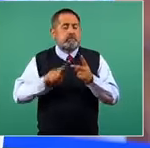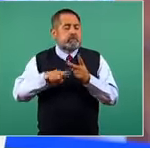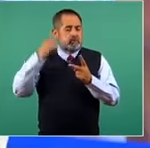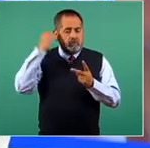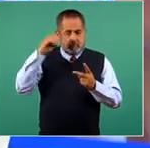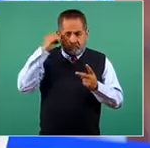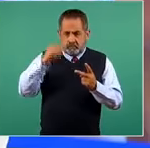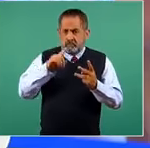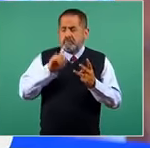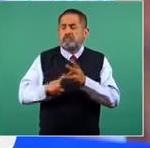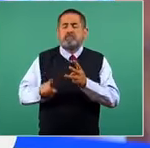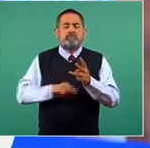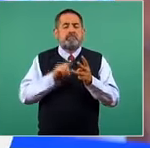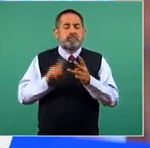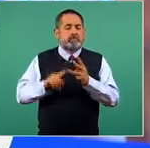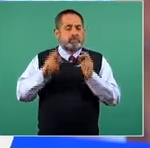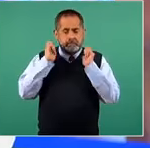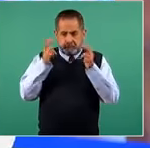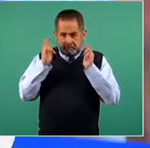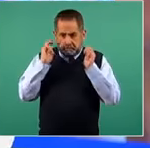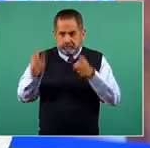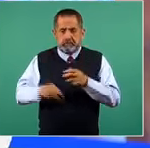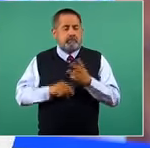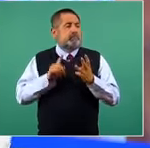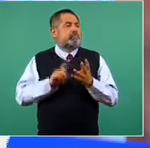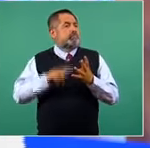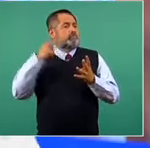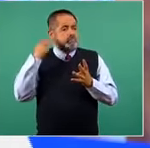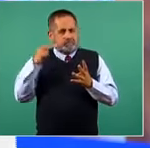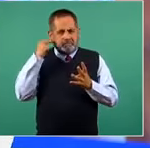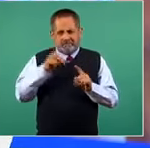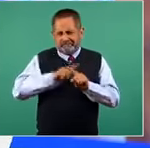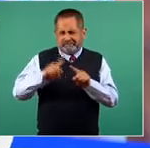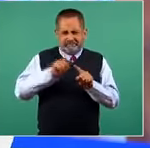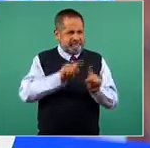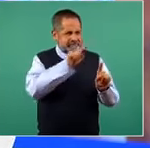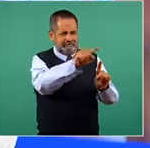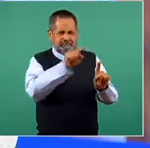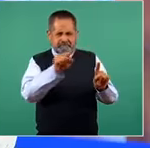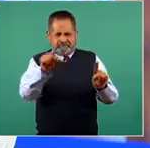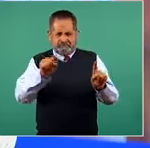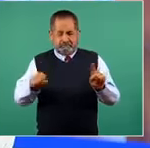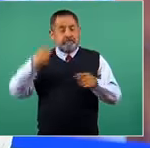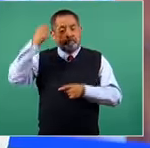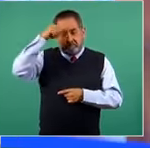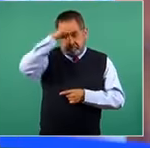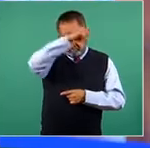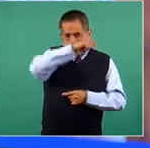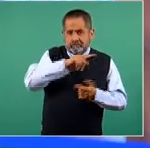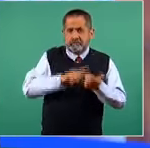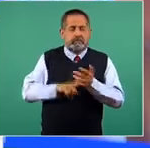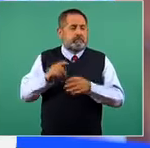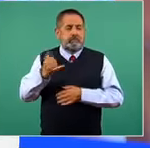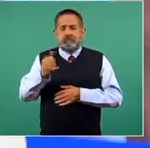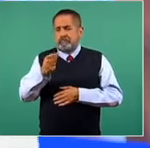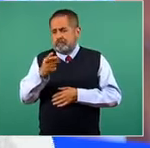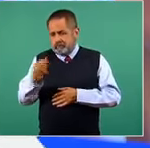Oaxaca, varias regiones de Chiapas, en Veracruz, en múltiples entidades federativas, la Tarahumara, los